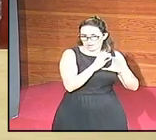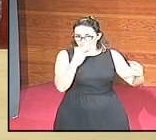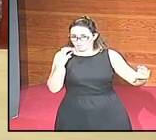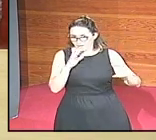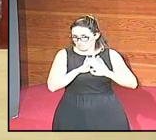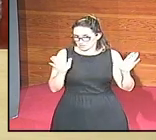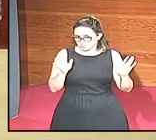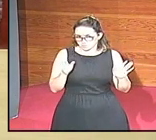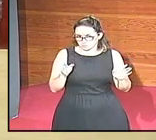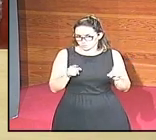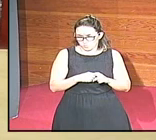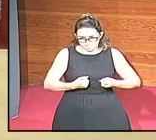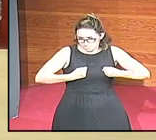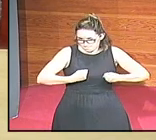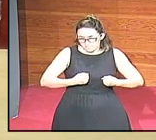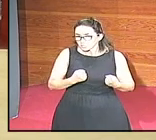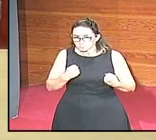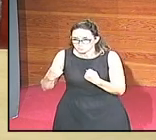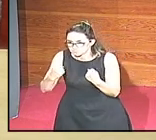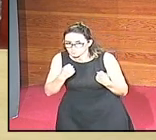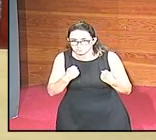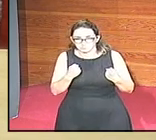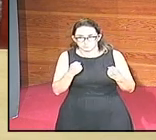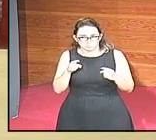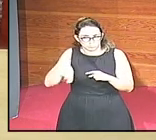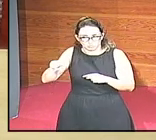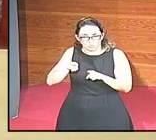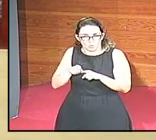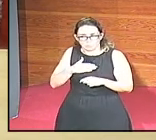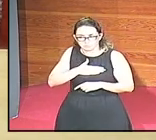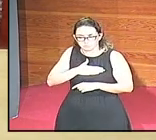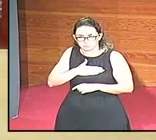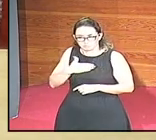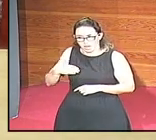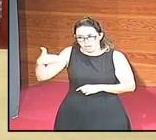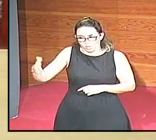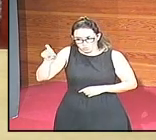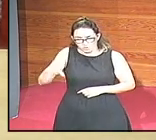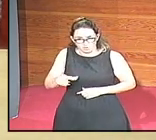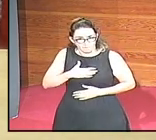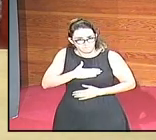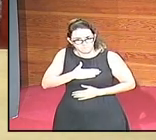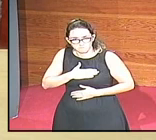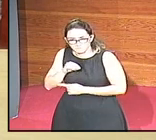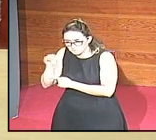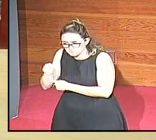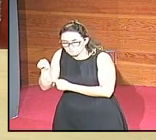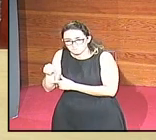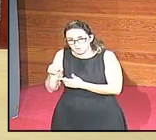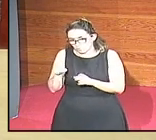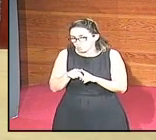de cojones y mucho amor por el prójimo para meterte allí a sacar a la gente a cuerpo